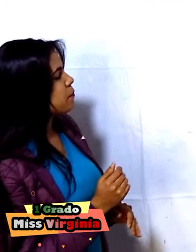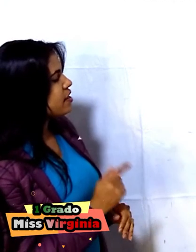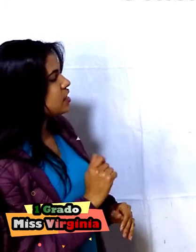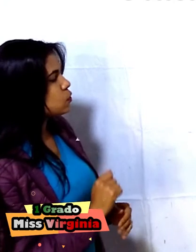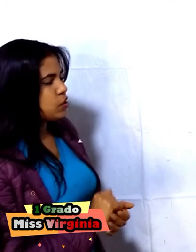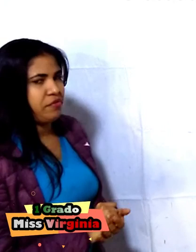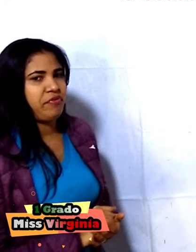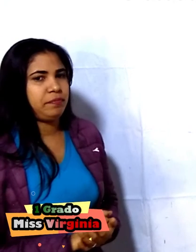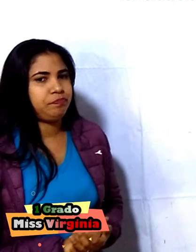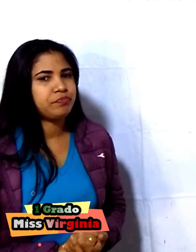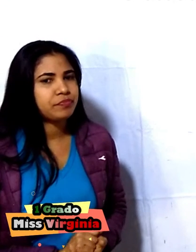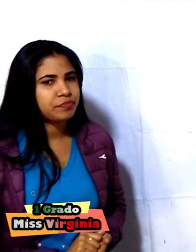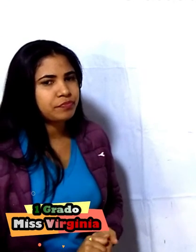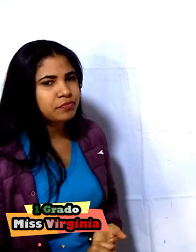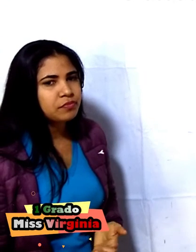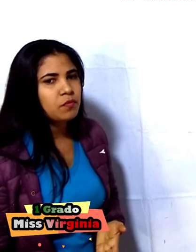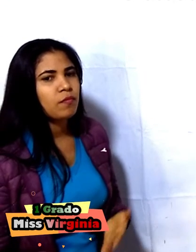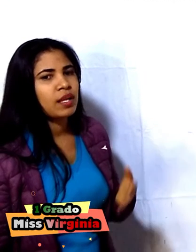Chabela pide su chifa.